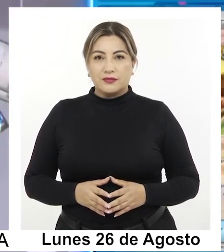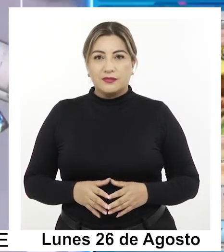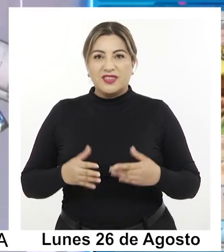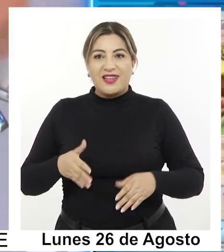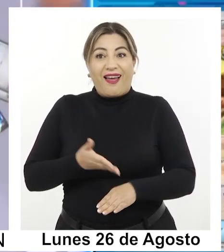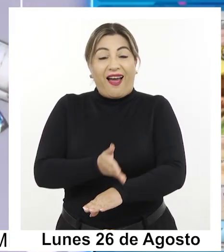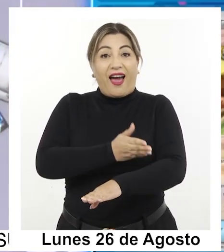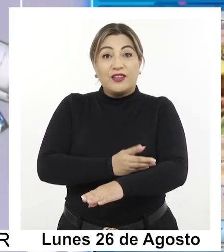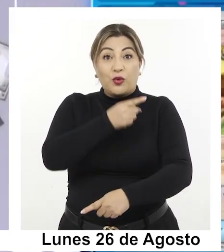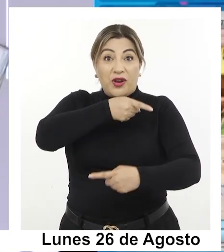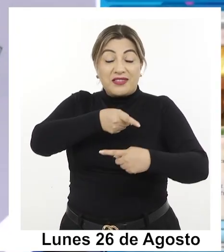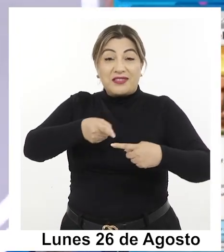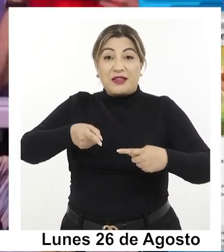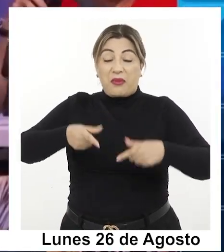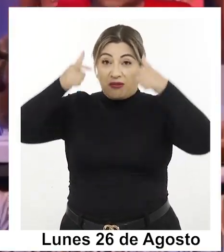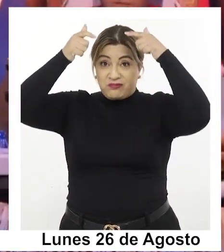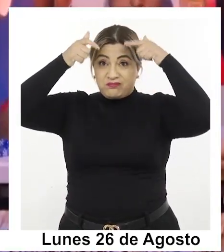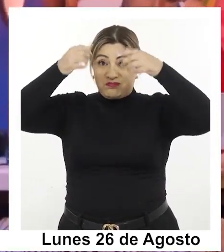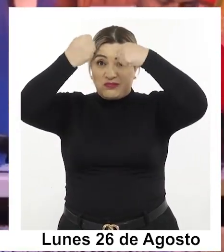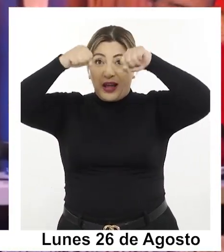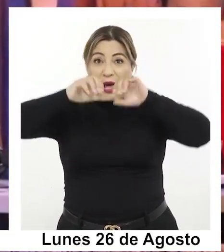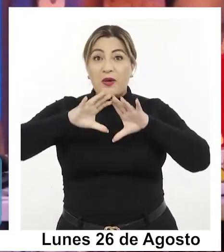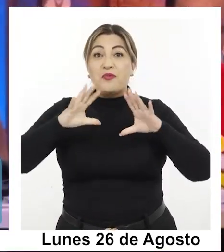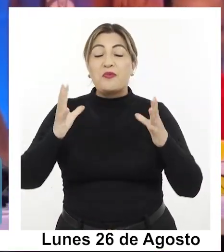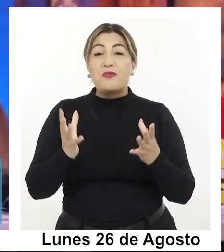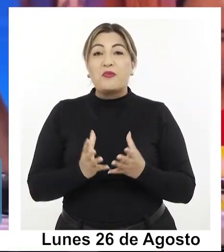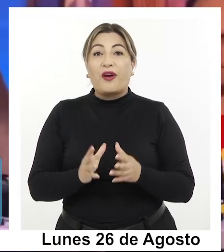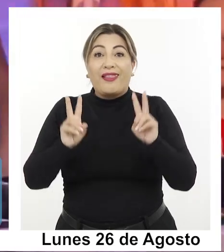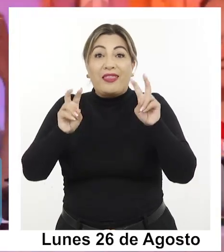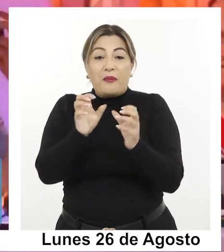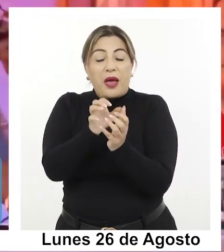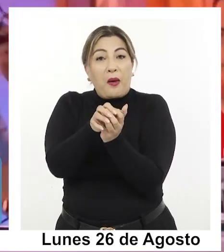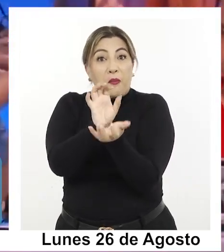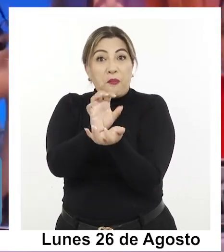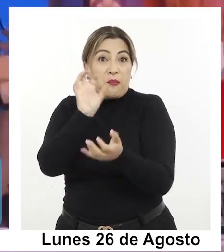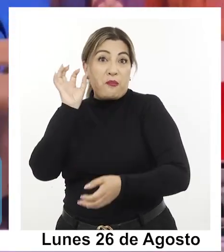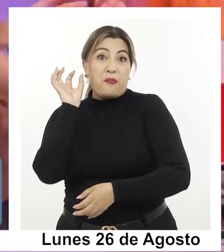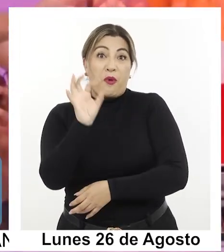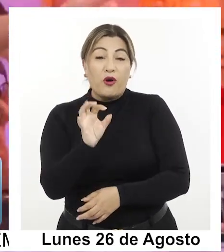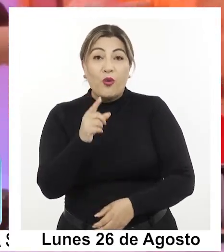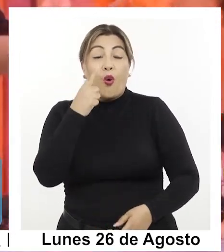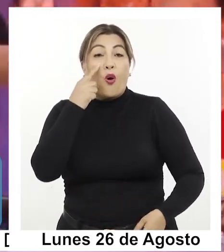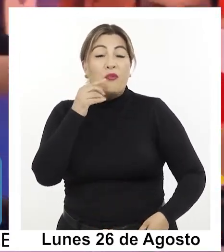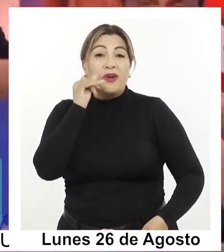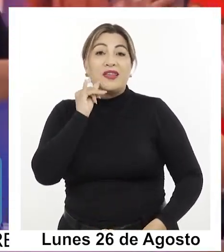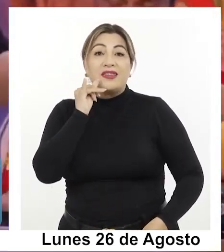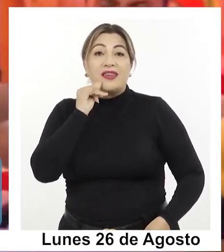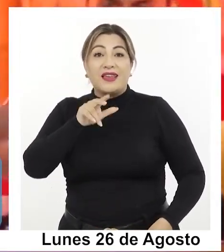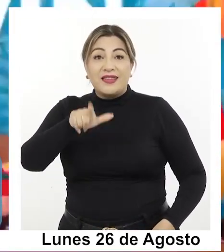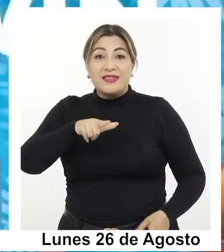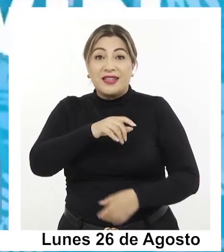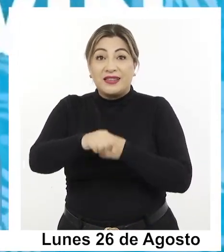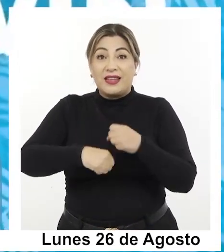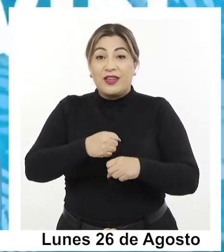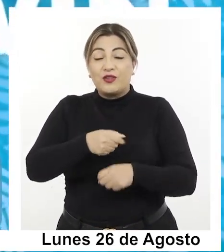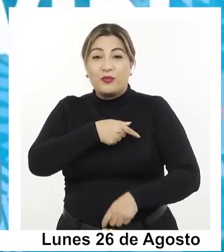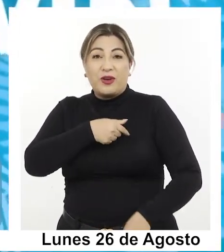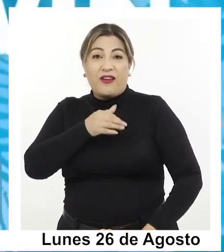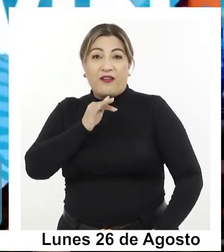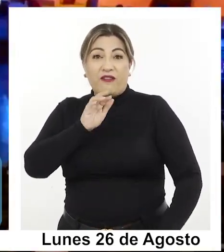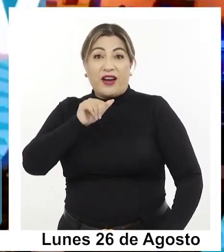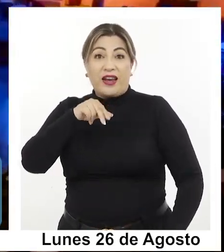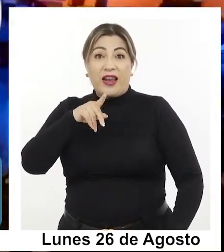Tras una semana de coronarse campeón del mundo de Pokémon, el Iquiqueño de 17 años, Fernando